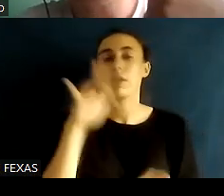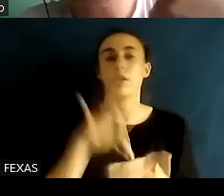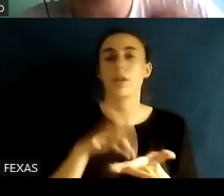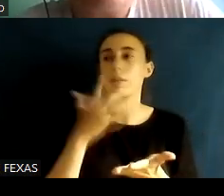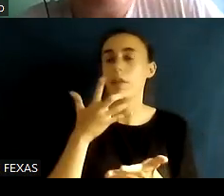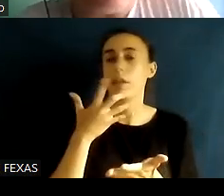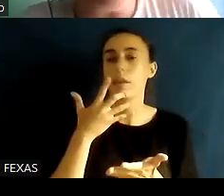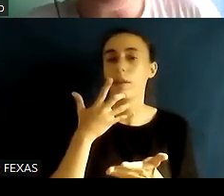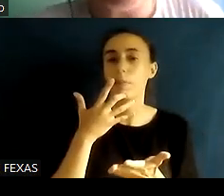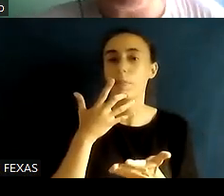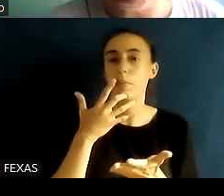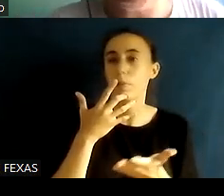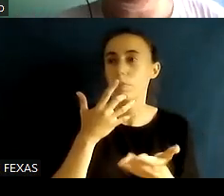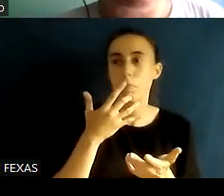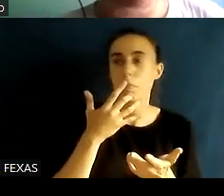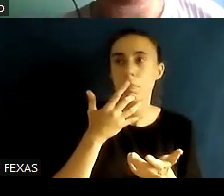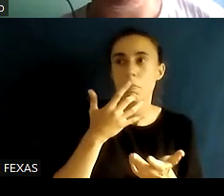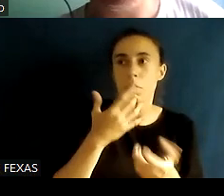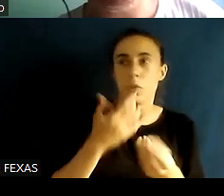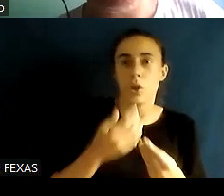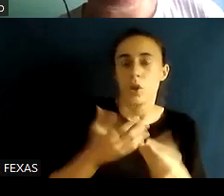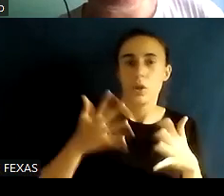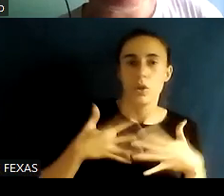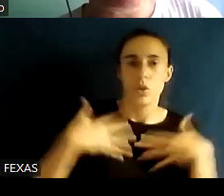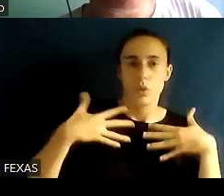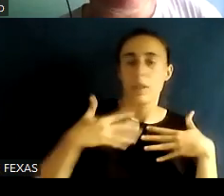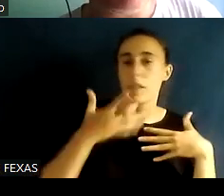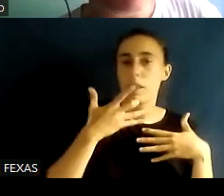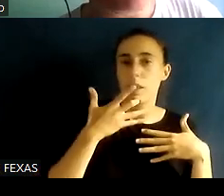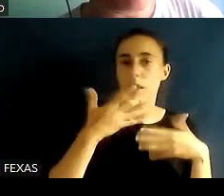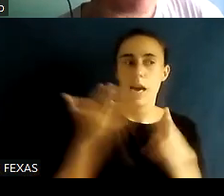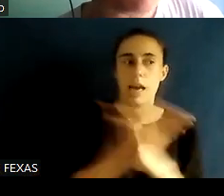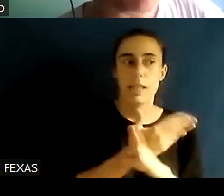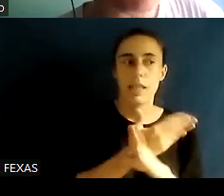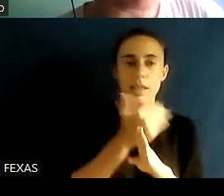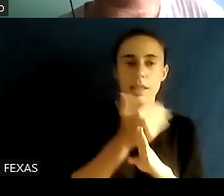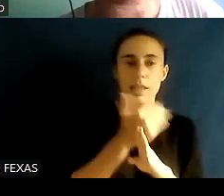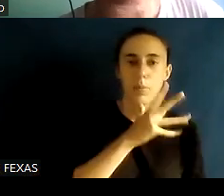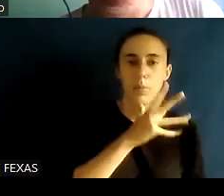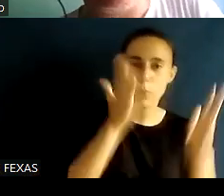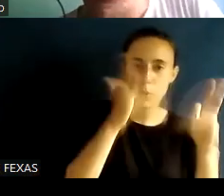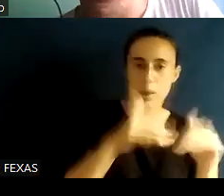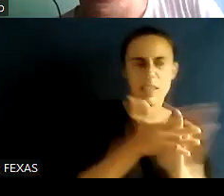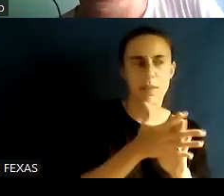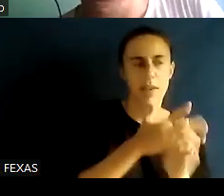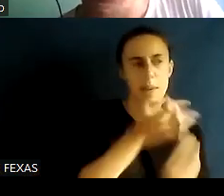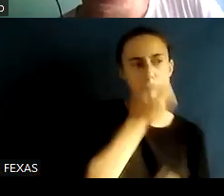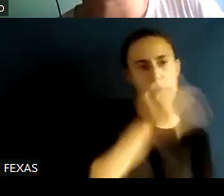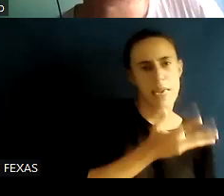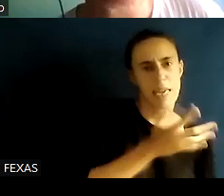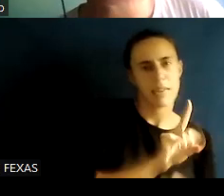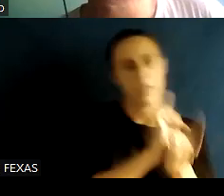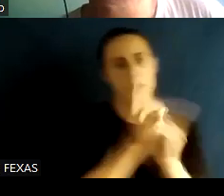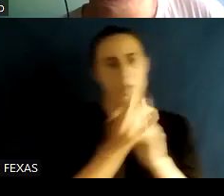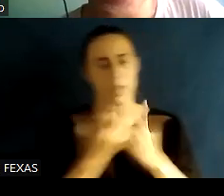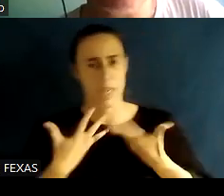súbita, porque en esos casos, o sea, si no hay un desencadenante claro externo y además pasamos de estar más o menos bien a estar deprimidos,